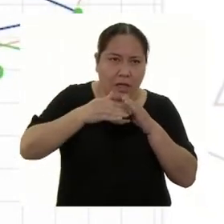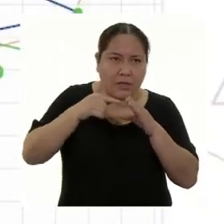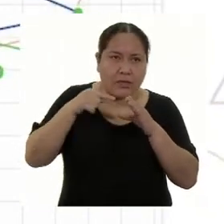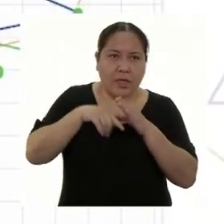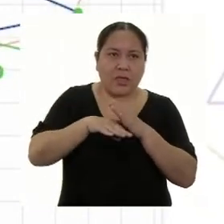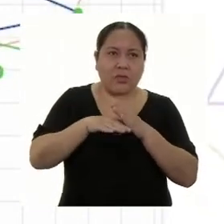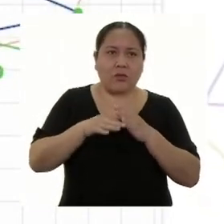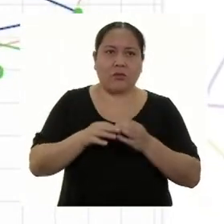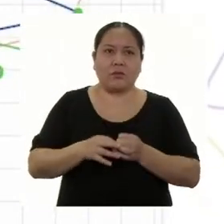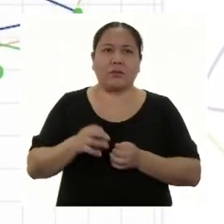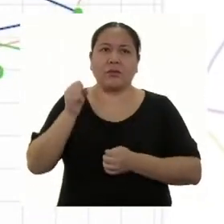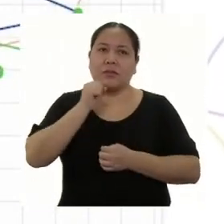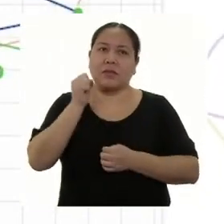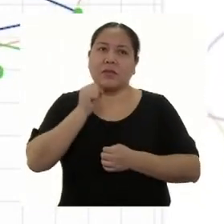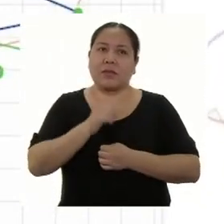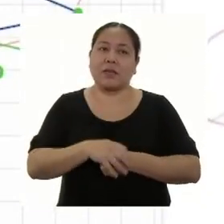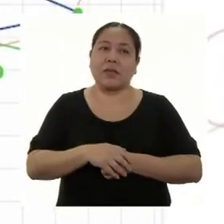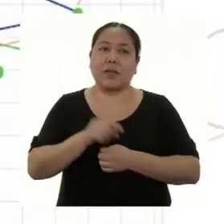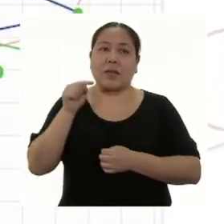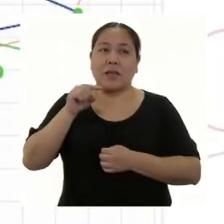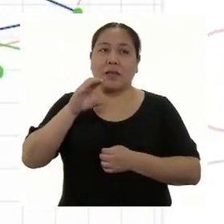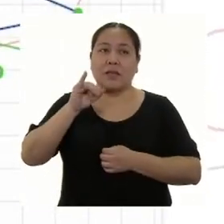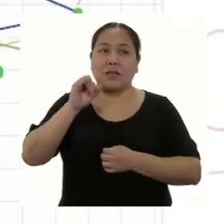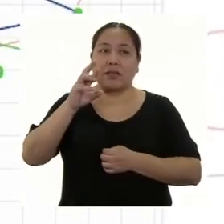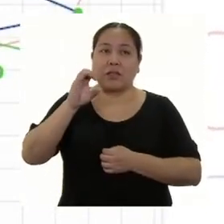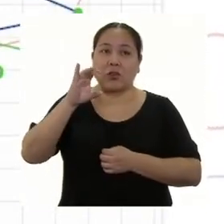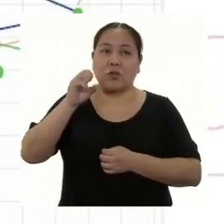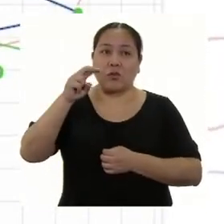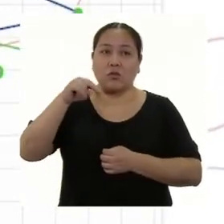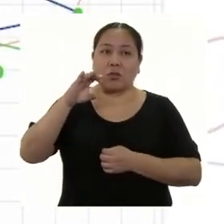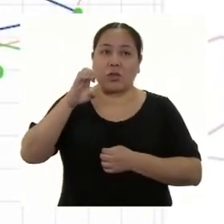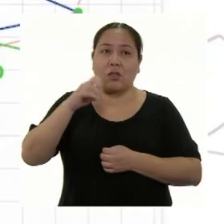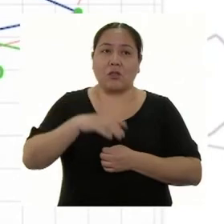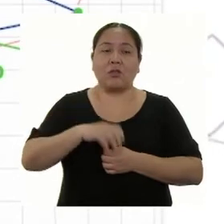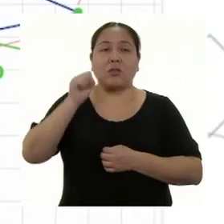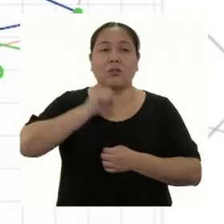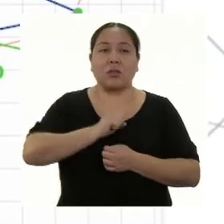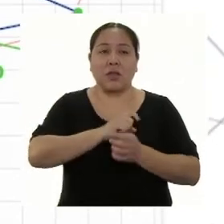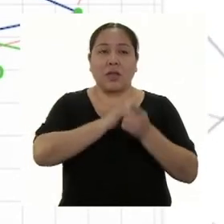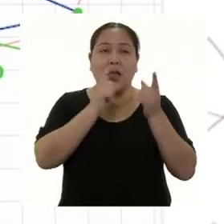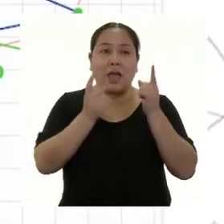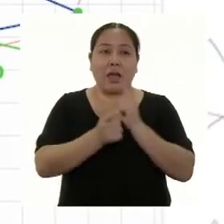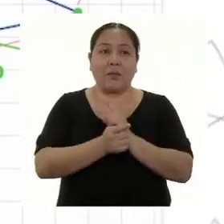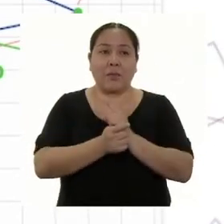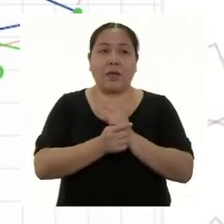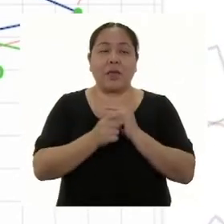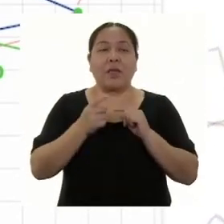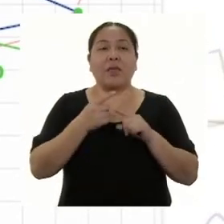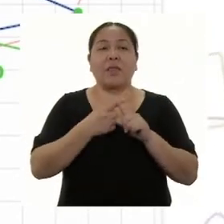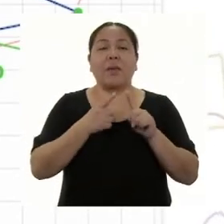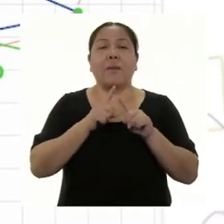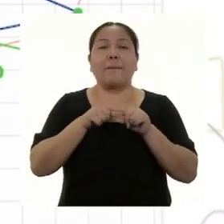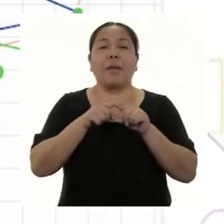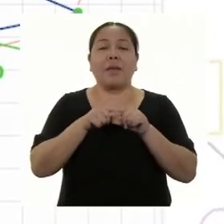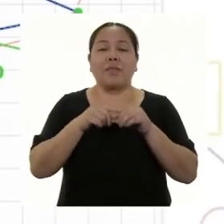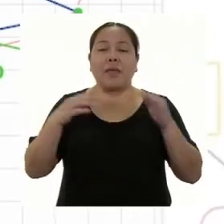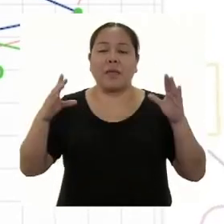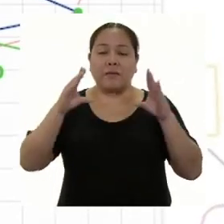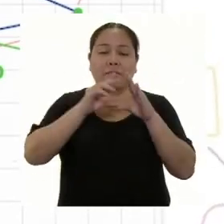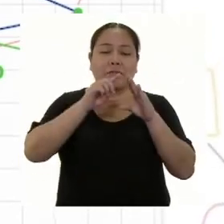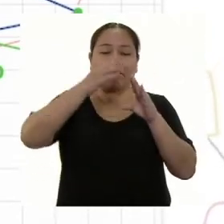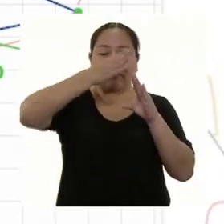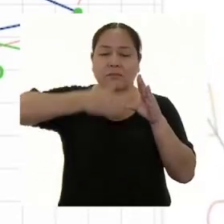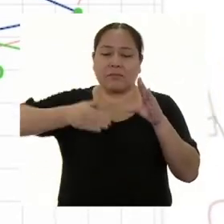Así es, Jonathan. La ubicación del circuncentro variará en función al tipo, medidas y ángulos que tenga